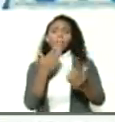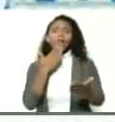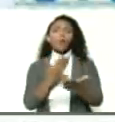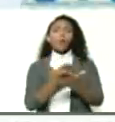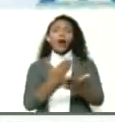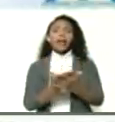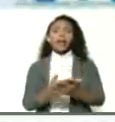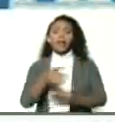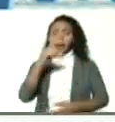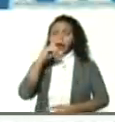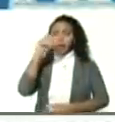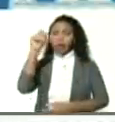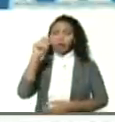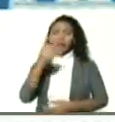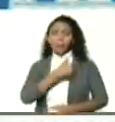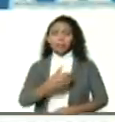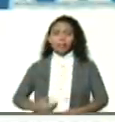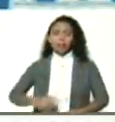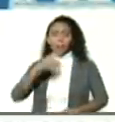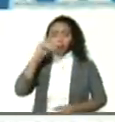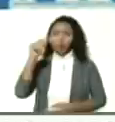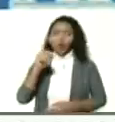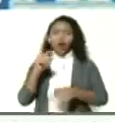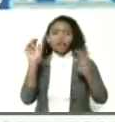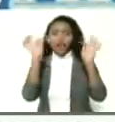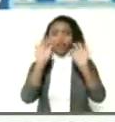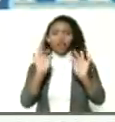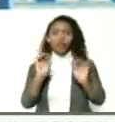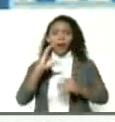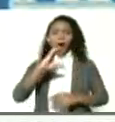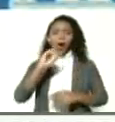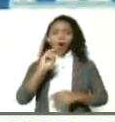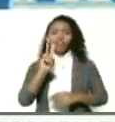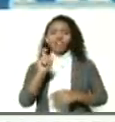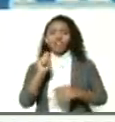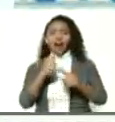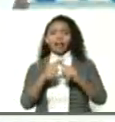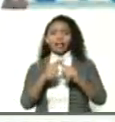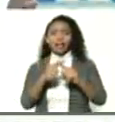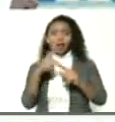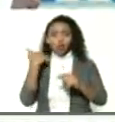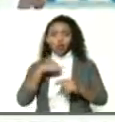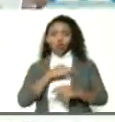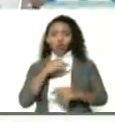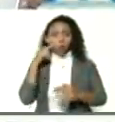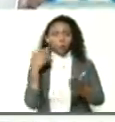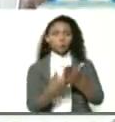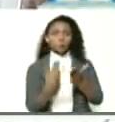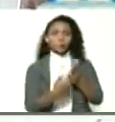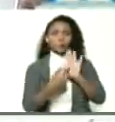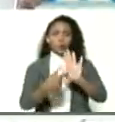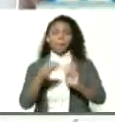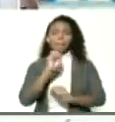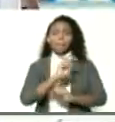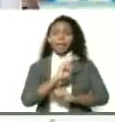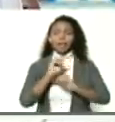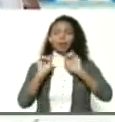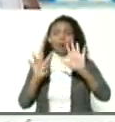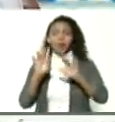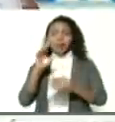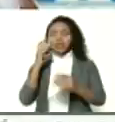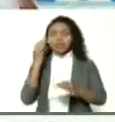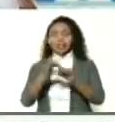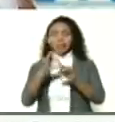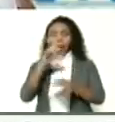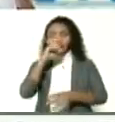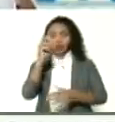madura del presidente Maduro del mecanismo COVAX. Esta la hemos mostrado, 29 de septiembre del año